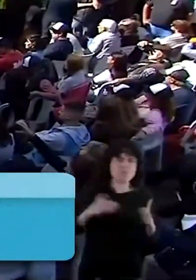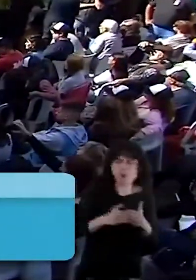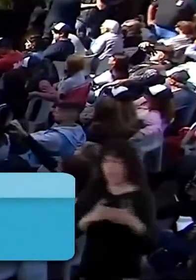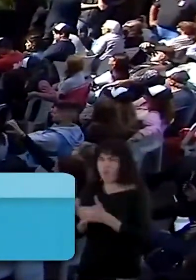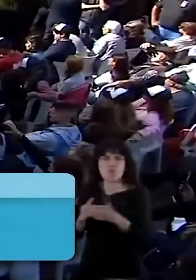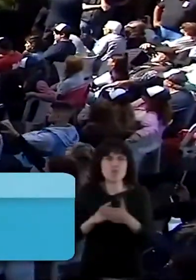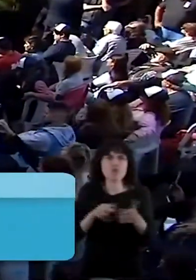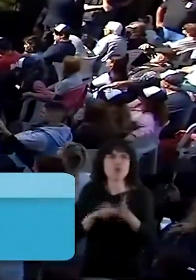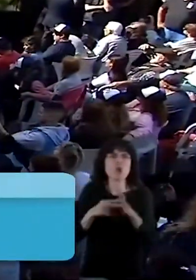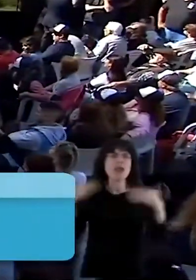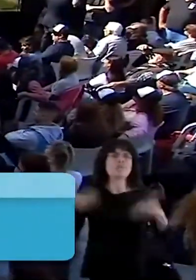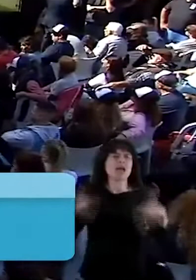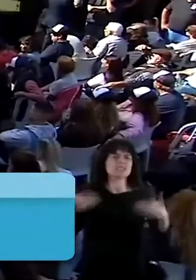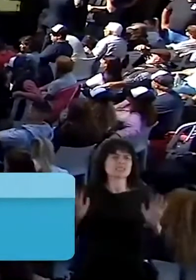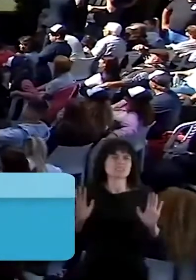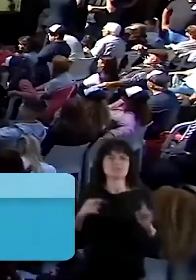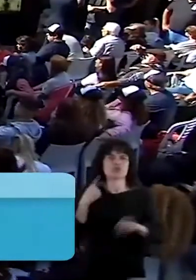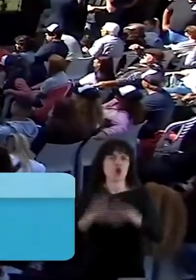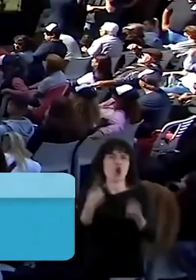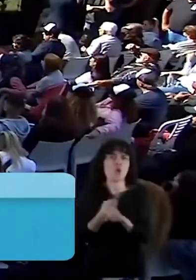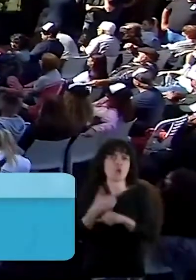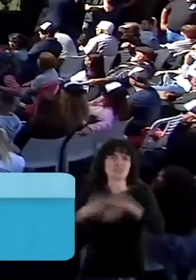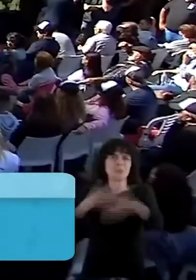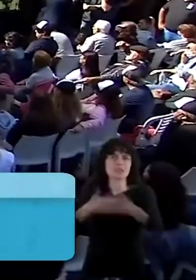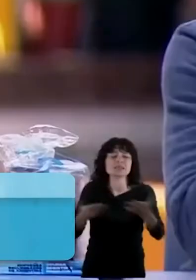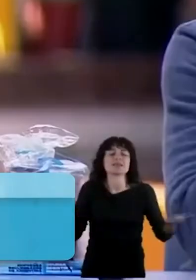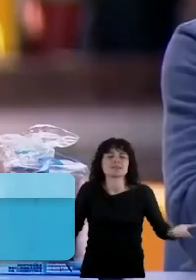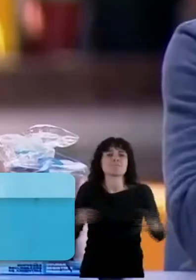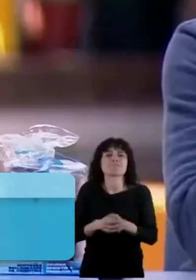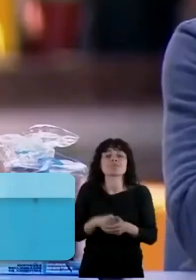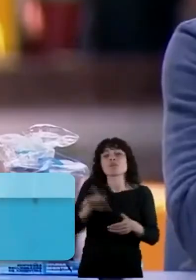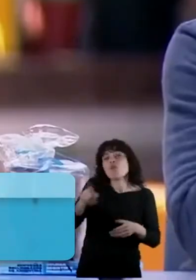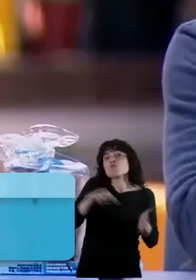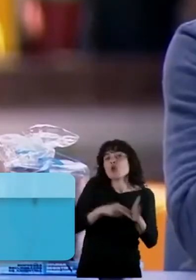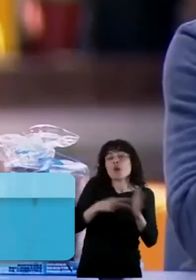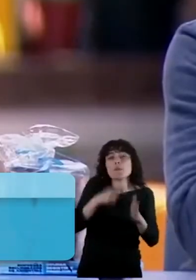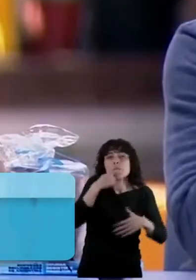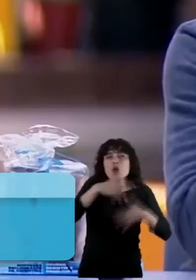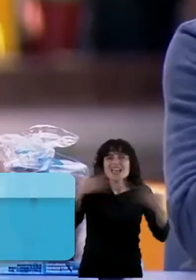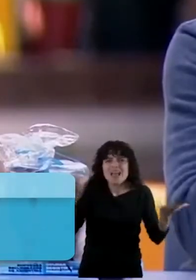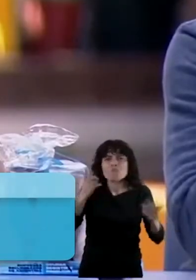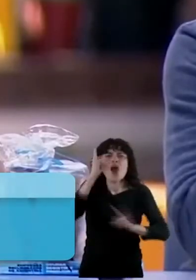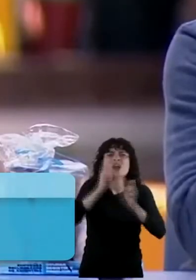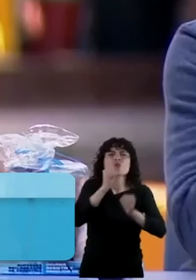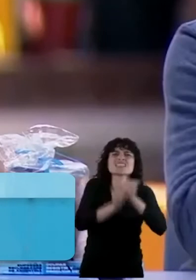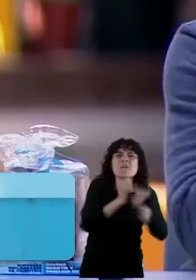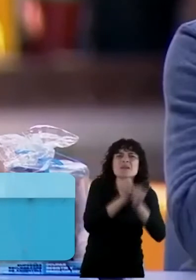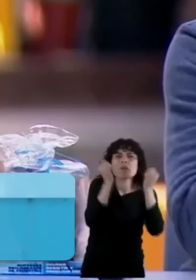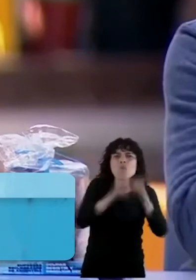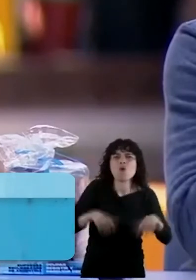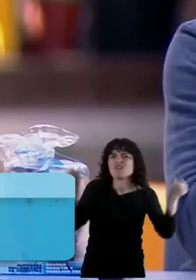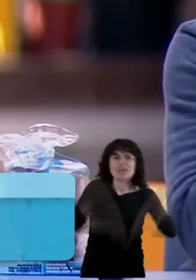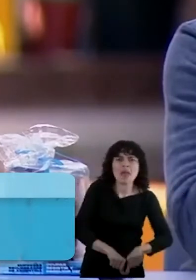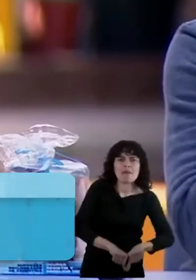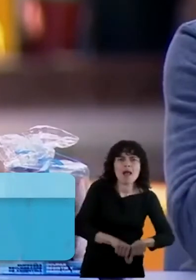dificultades. Y una de esas dificultades era que las empresas se caían, los dueños